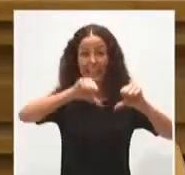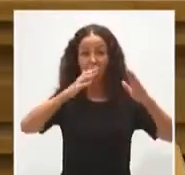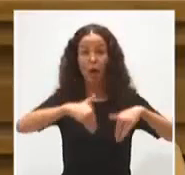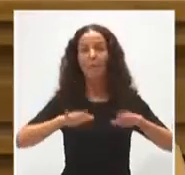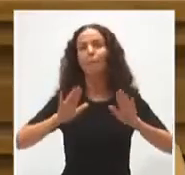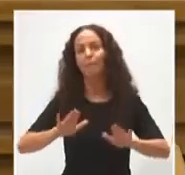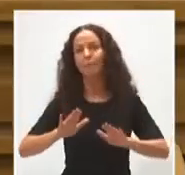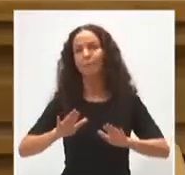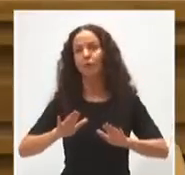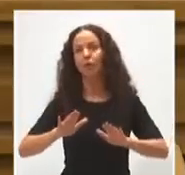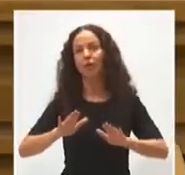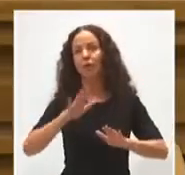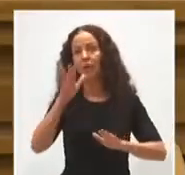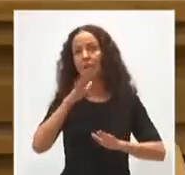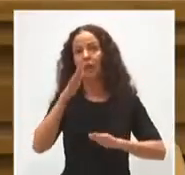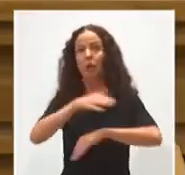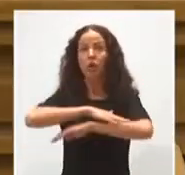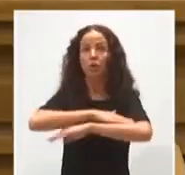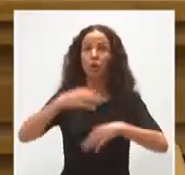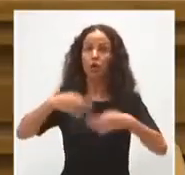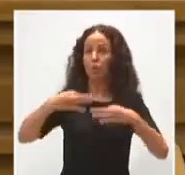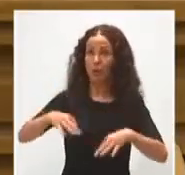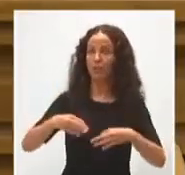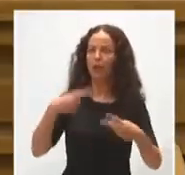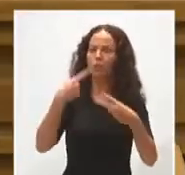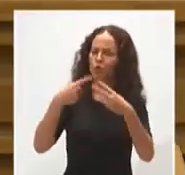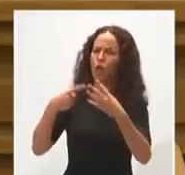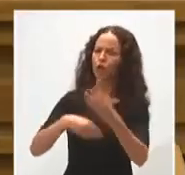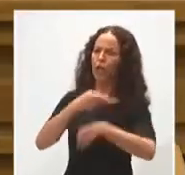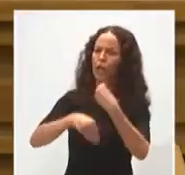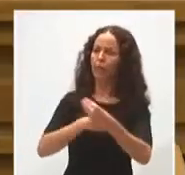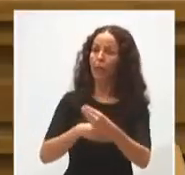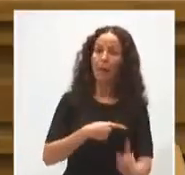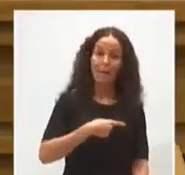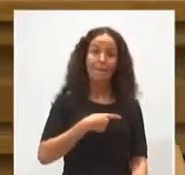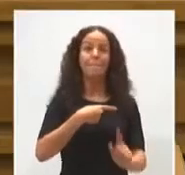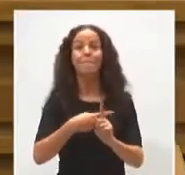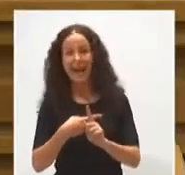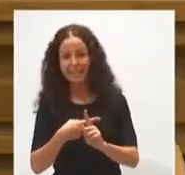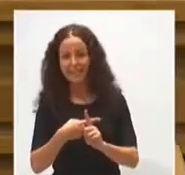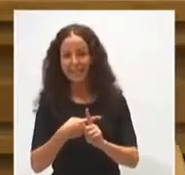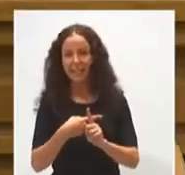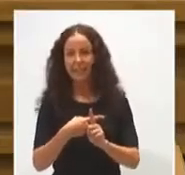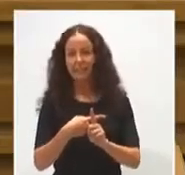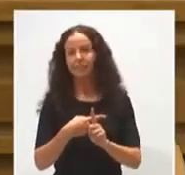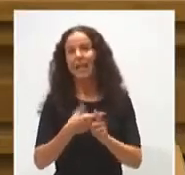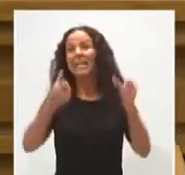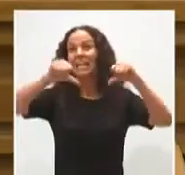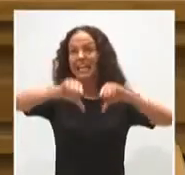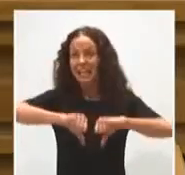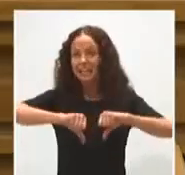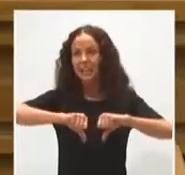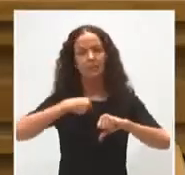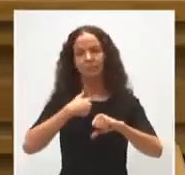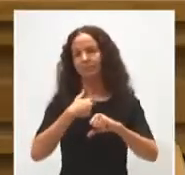que hacer en tiempos de normalidad como para tener que estar en tiempos de excepcionalidad de forma permanente eso obviamente no se lo deseo a